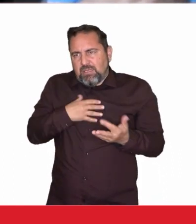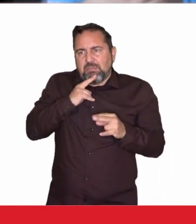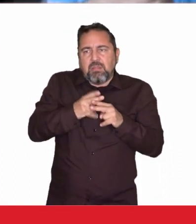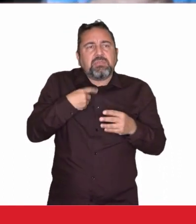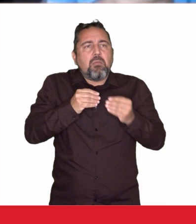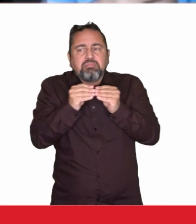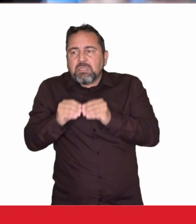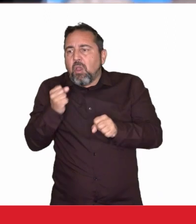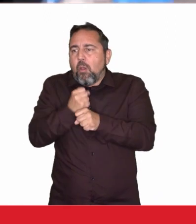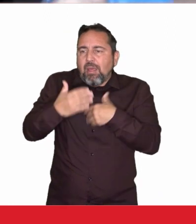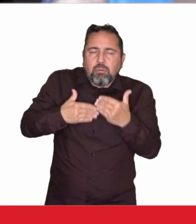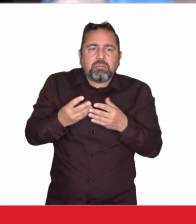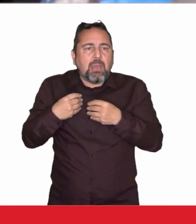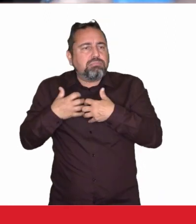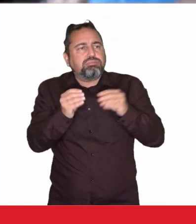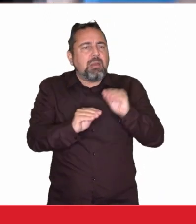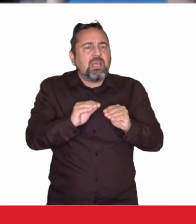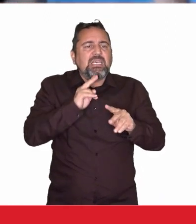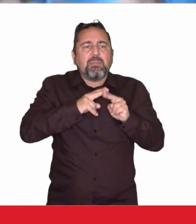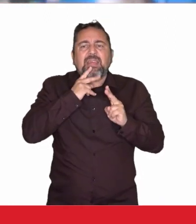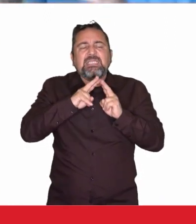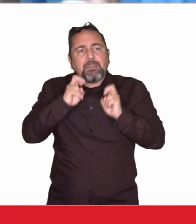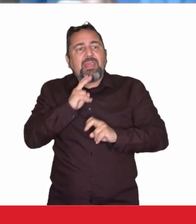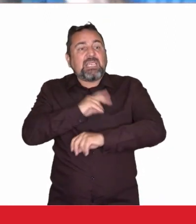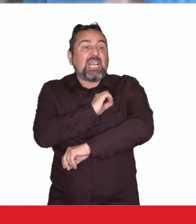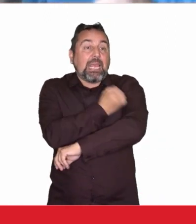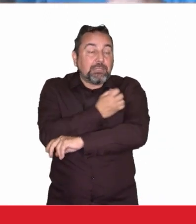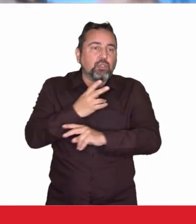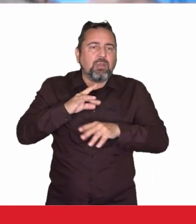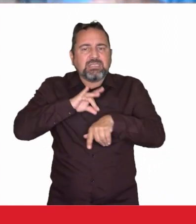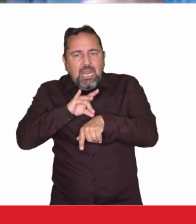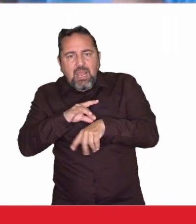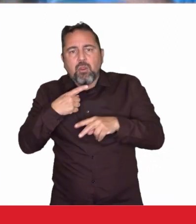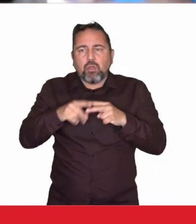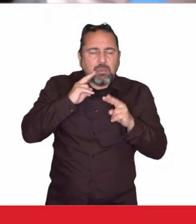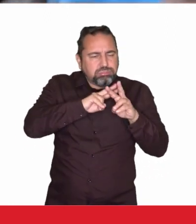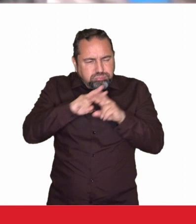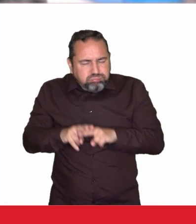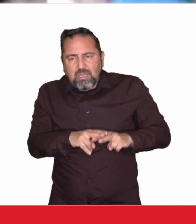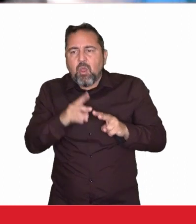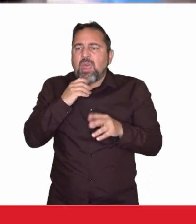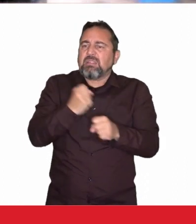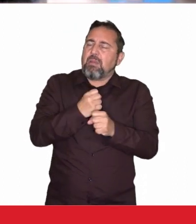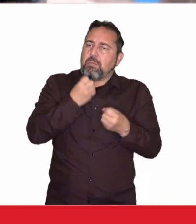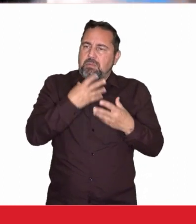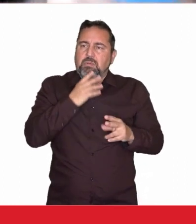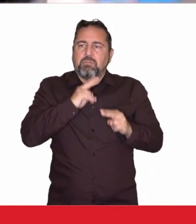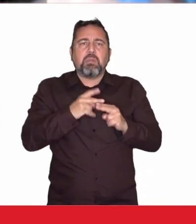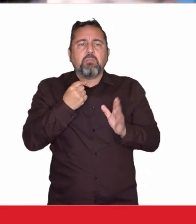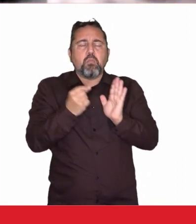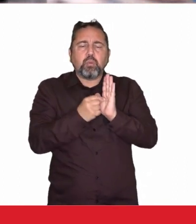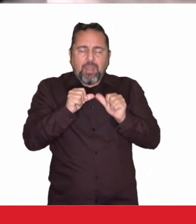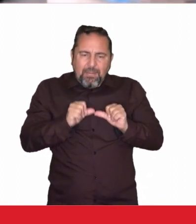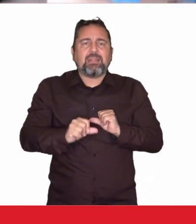obradores compartidos, de manera que ya el obrador está montado. A veces incluso los temas de registro sanitario y demás están también ya